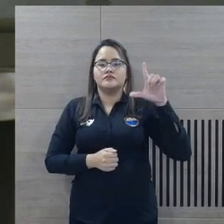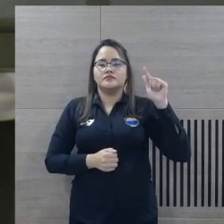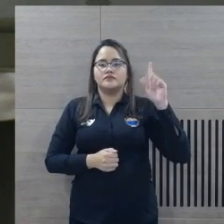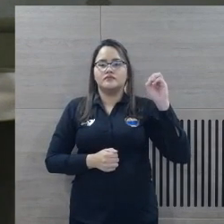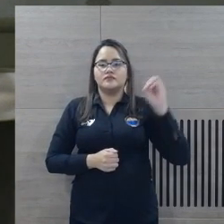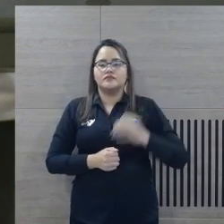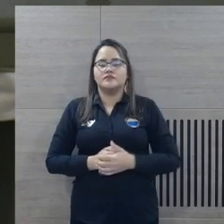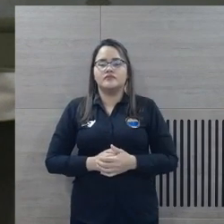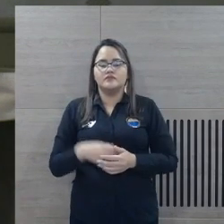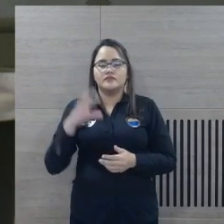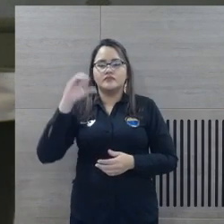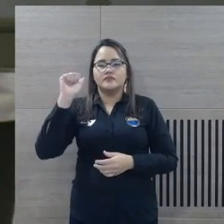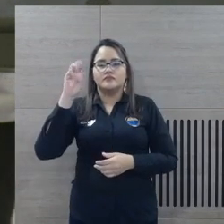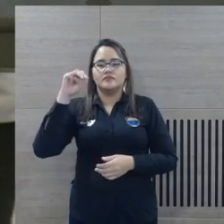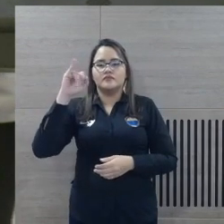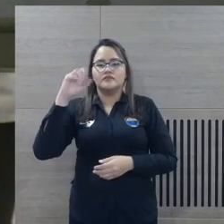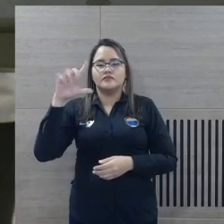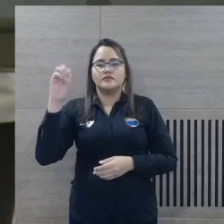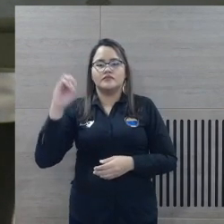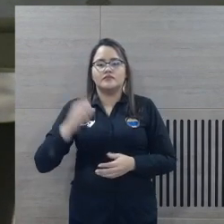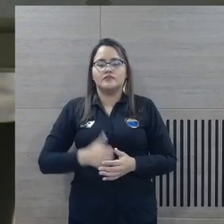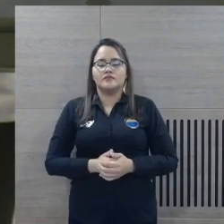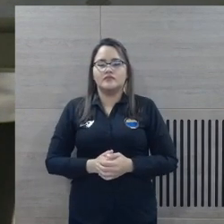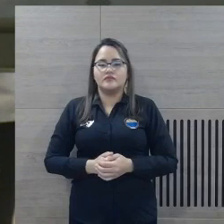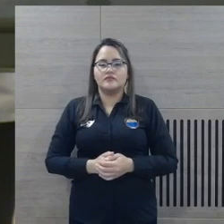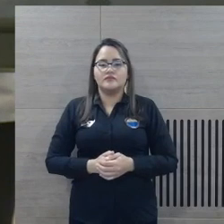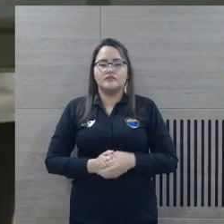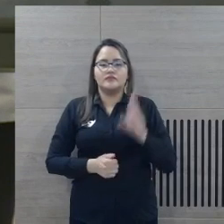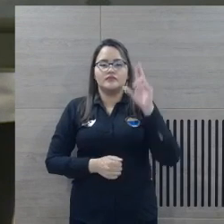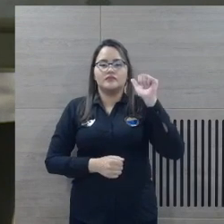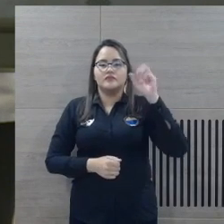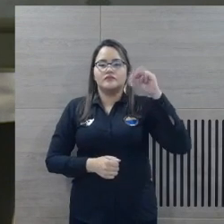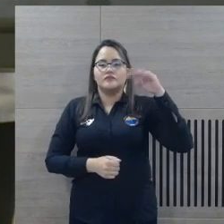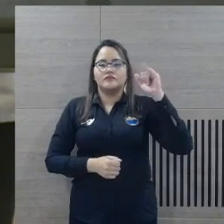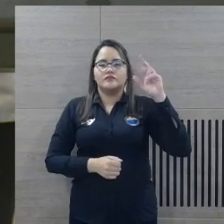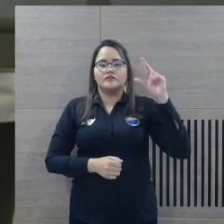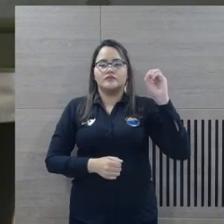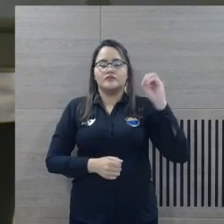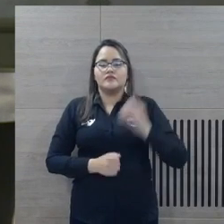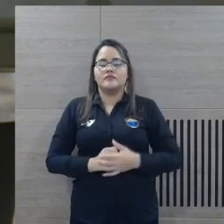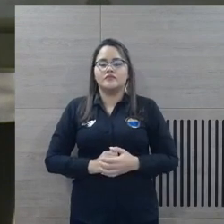Ramiro Junior Vega Balaguera. Facultad de Educación, licenciado en preescolar,